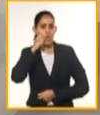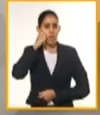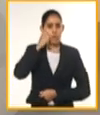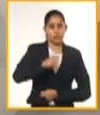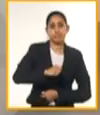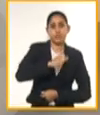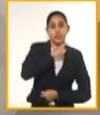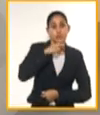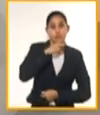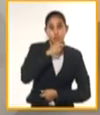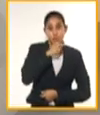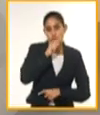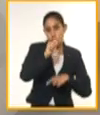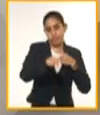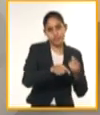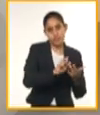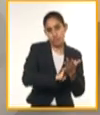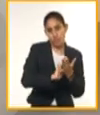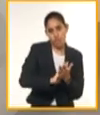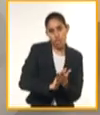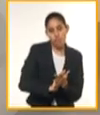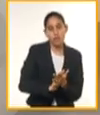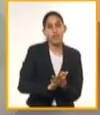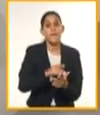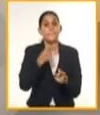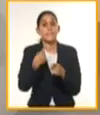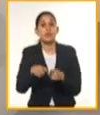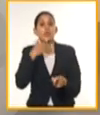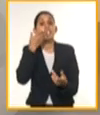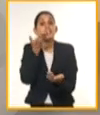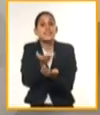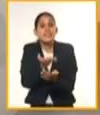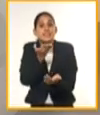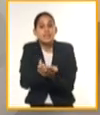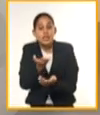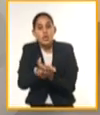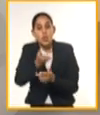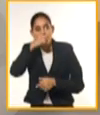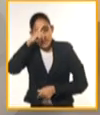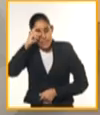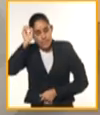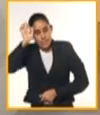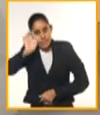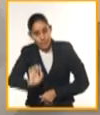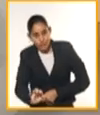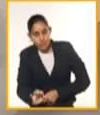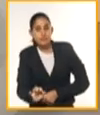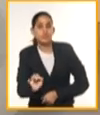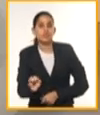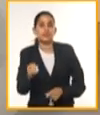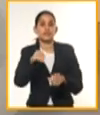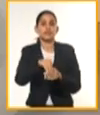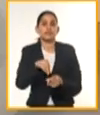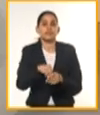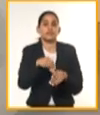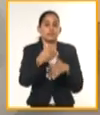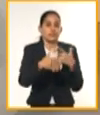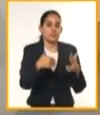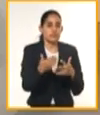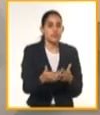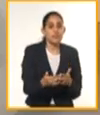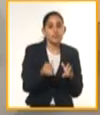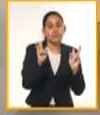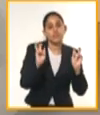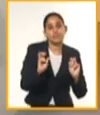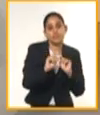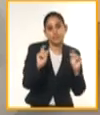Unido, pero bueno, Rusia lo que siempre ha exigido, y ya voy a ir introduciendo a Rusia en la polémica. Rusia siempre,